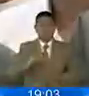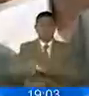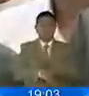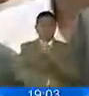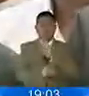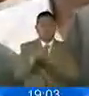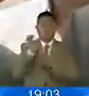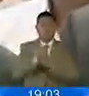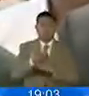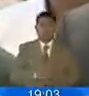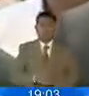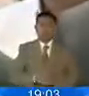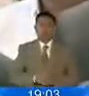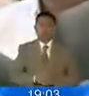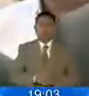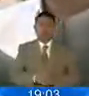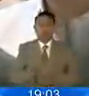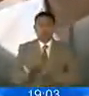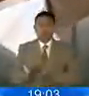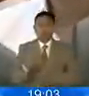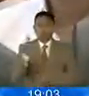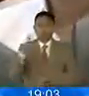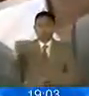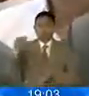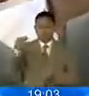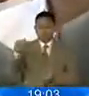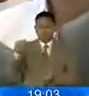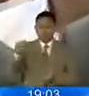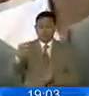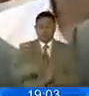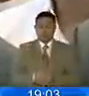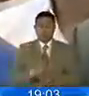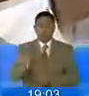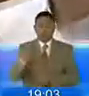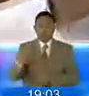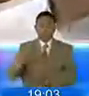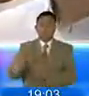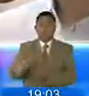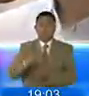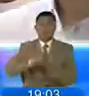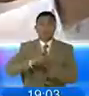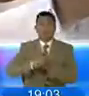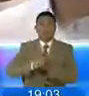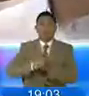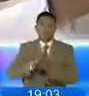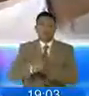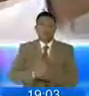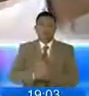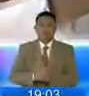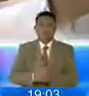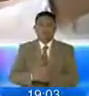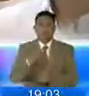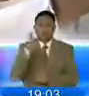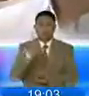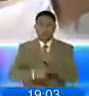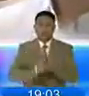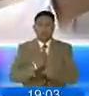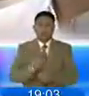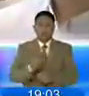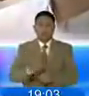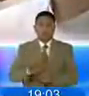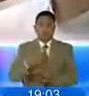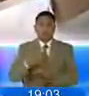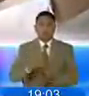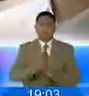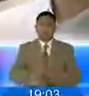hemos entregado dos documentos, dos informes de la Contraloría efectuados en un año, los exámenes a